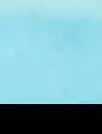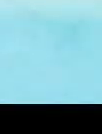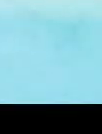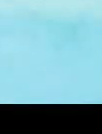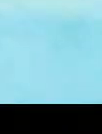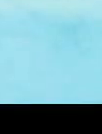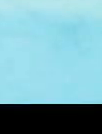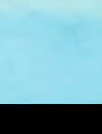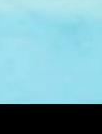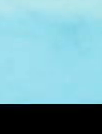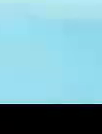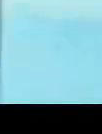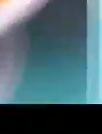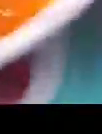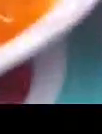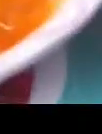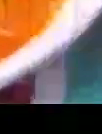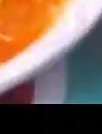Ruta del sabor.